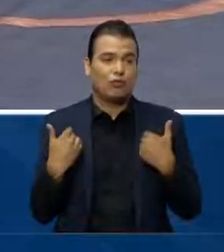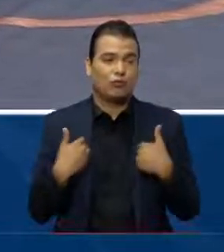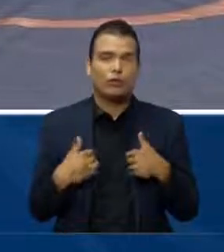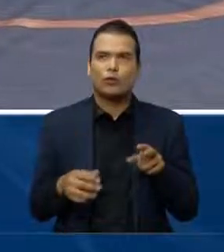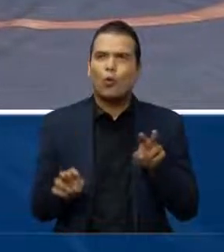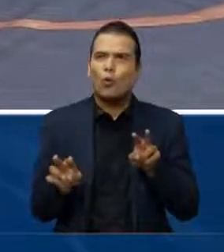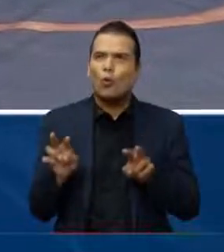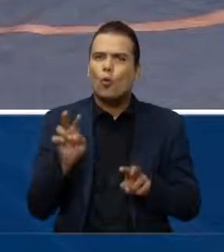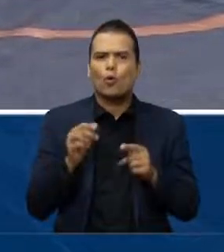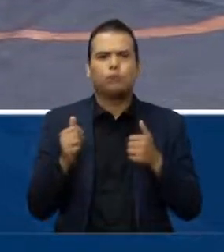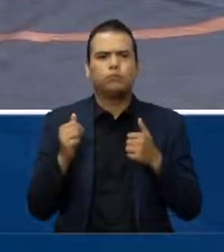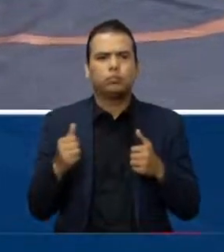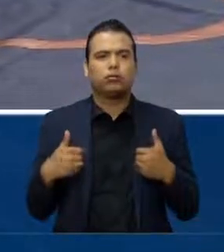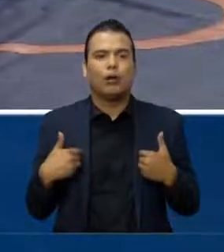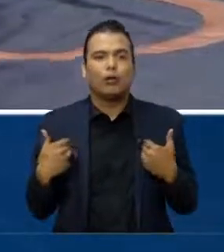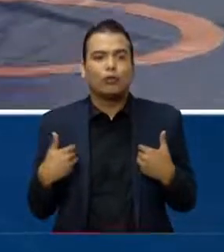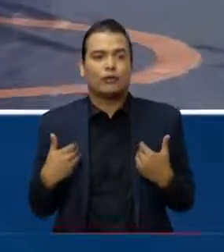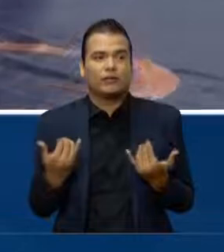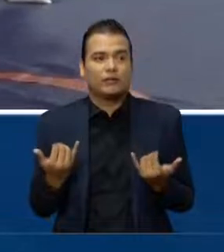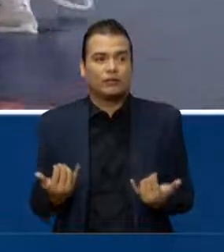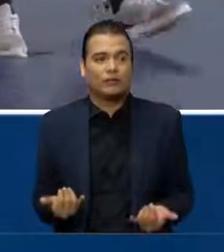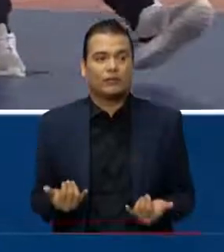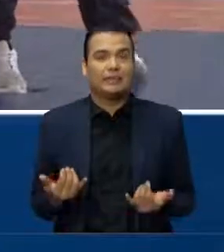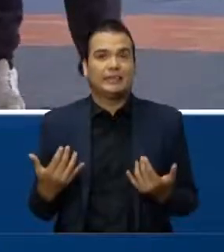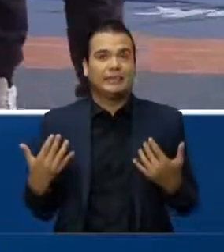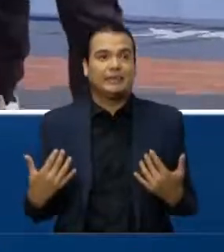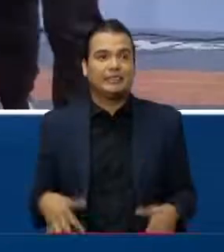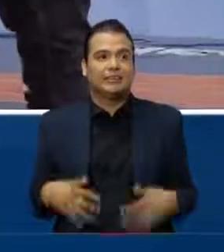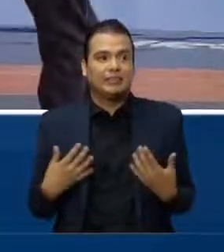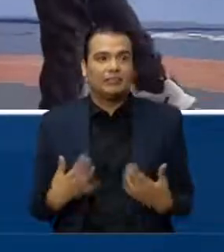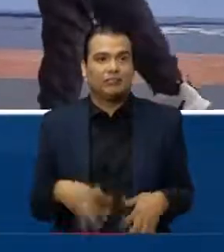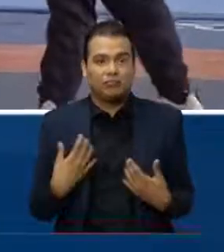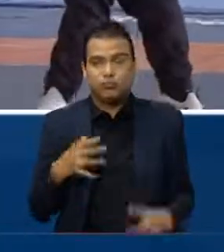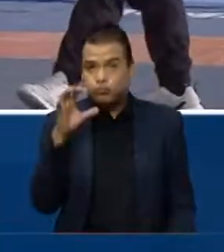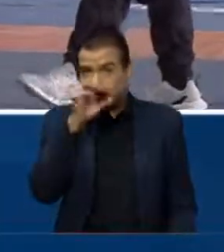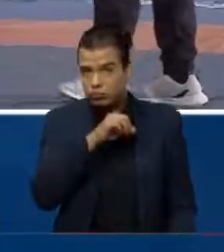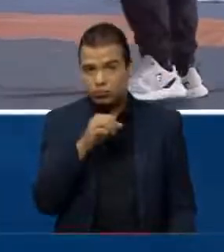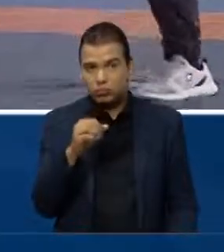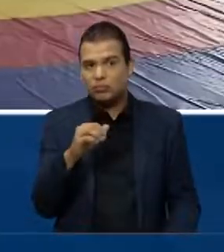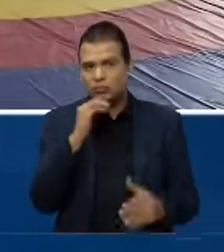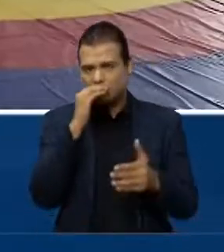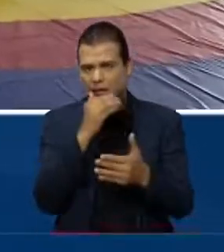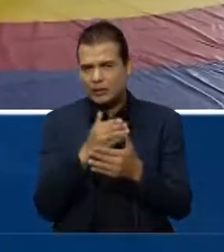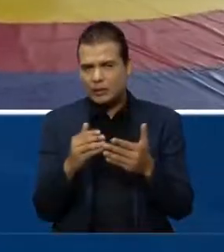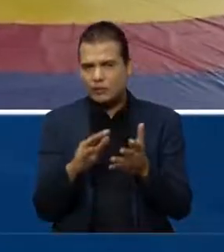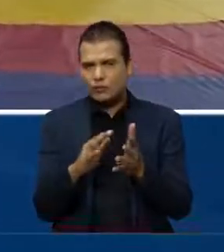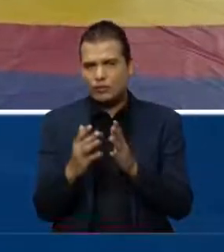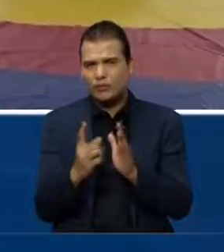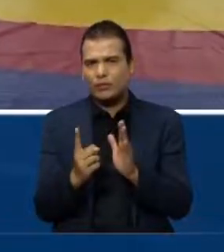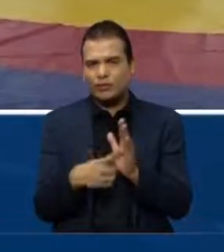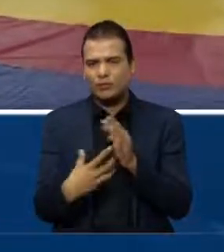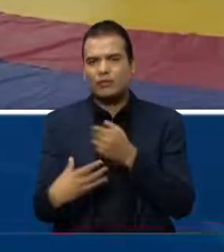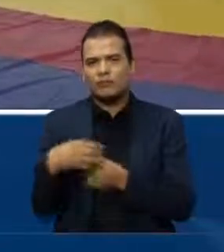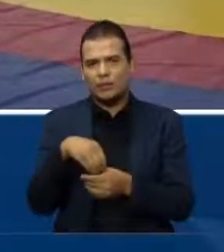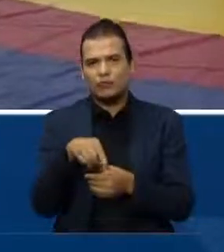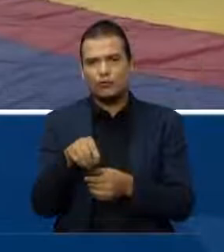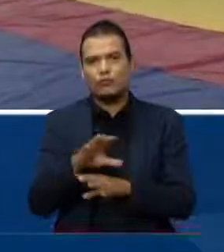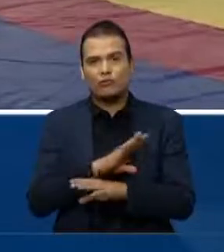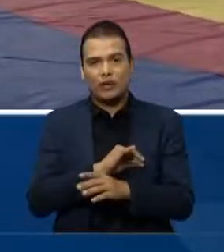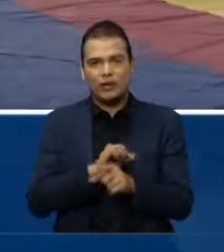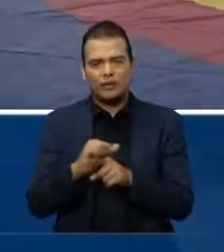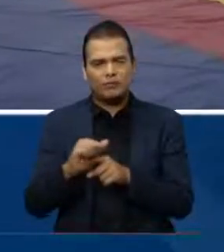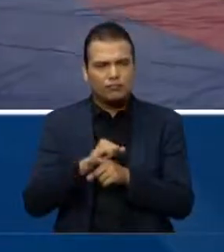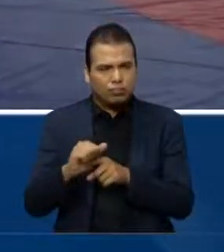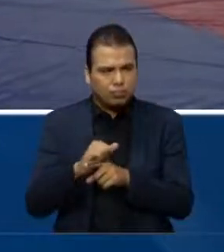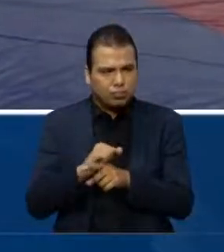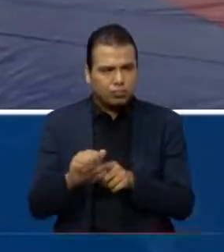aquí y de ver aquí en lucha que hay más de 1000 niños practicando el deporte en Cali y